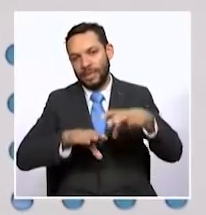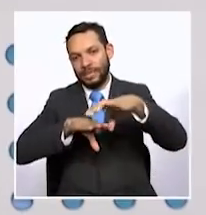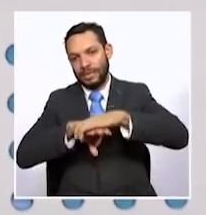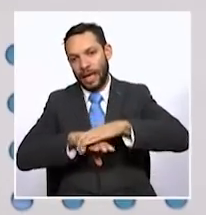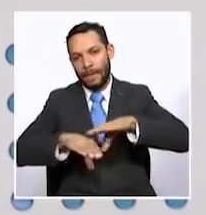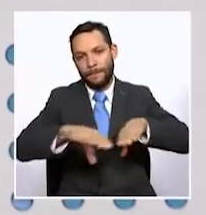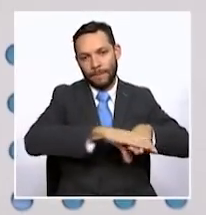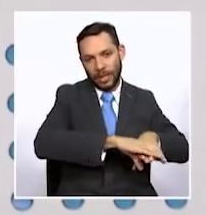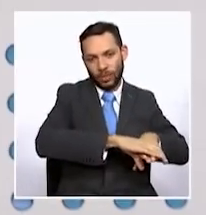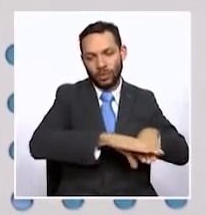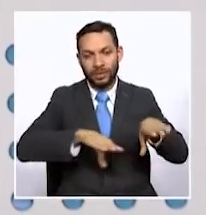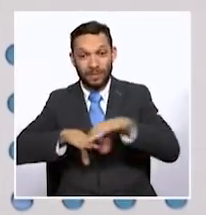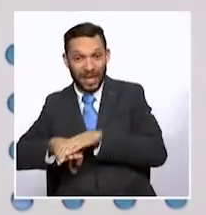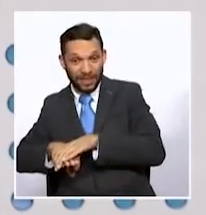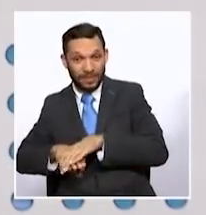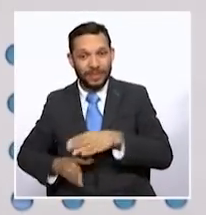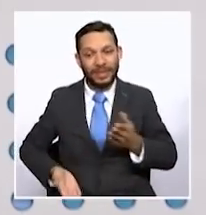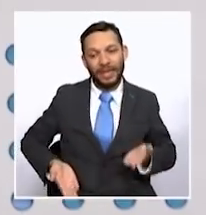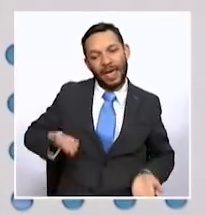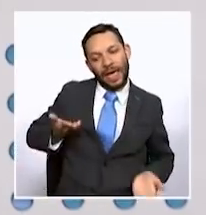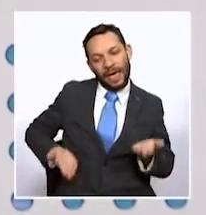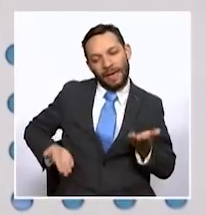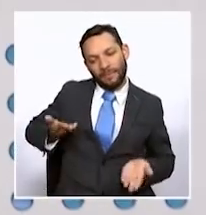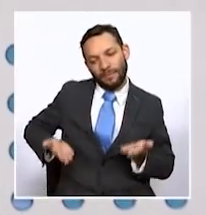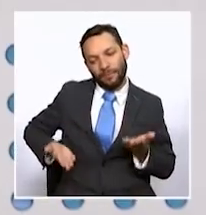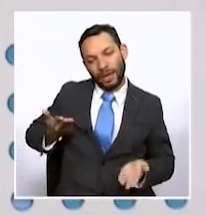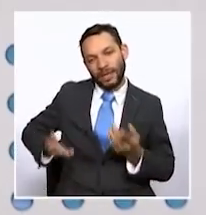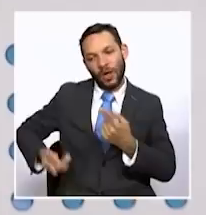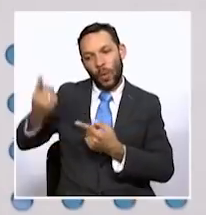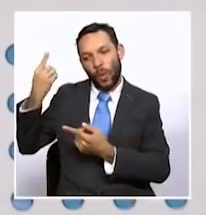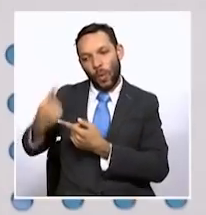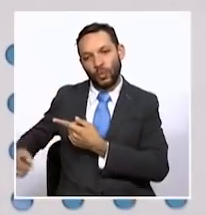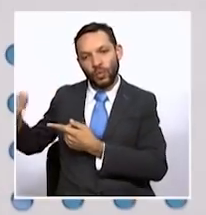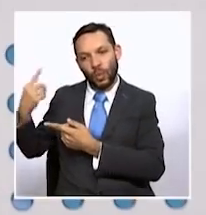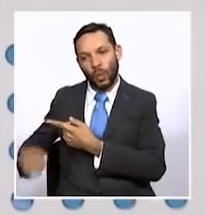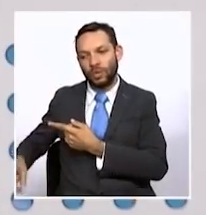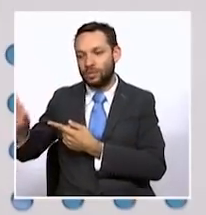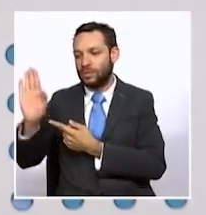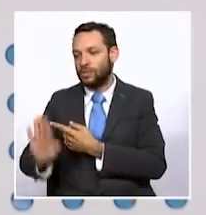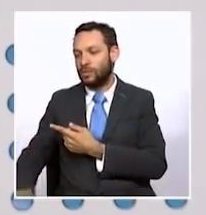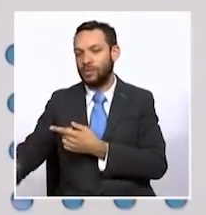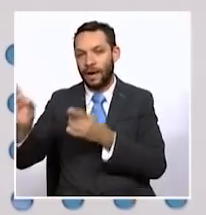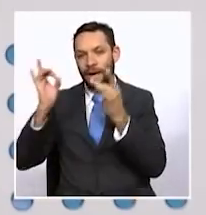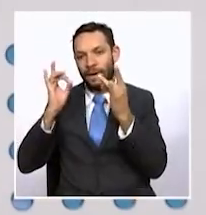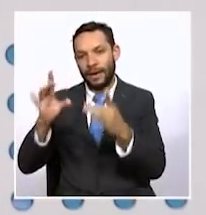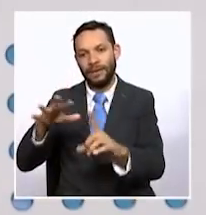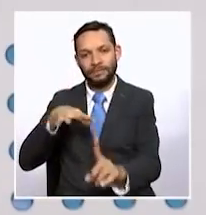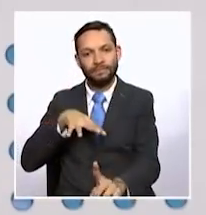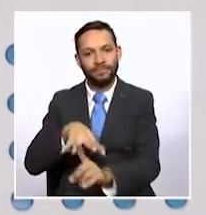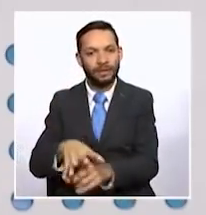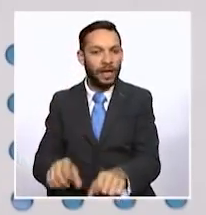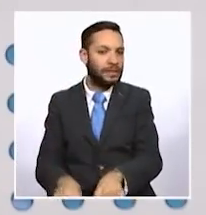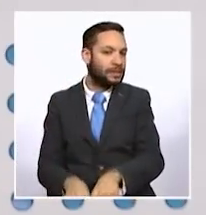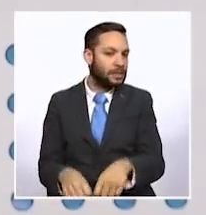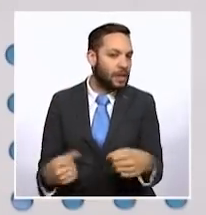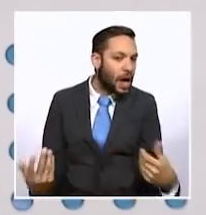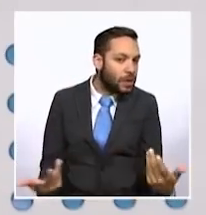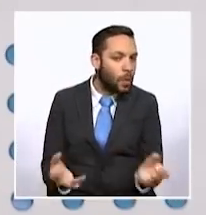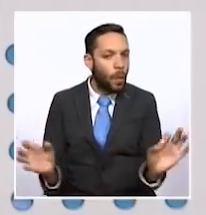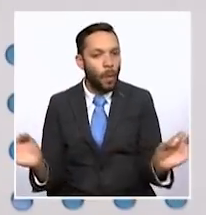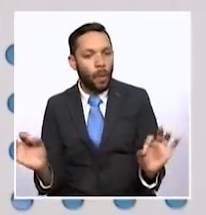que la supinadora, el realce y el sitio del choque debe ser en otra parte del zapato para evitar este tipo de lesiones cuando quieren empezar a correr o cuando quieren